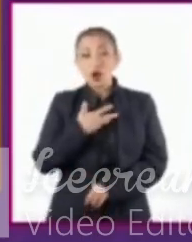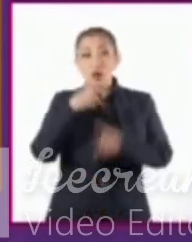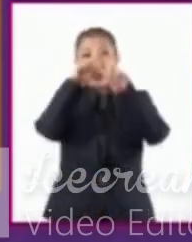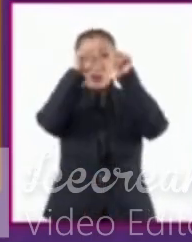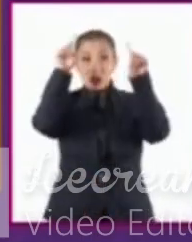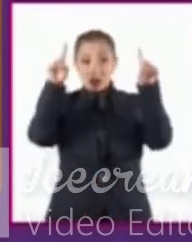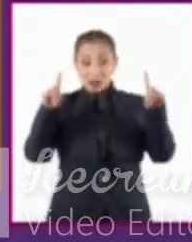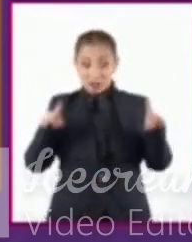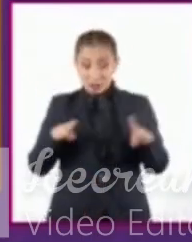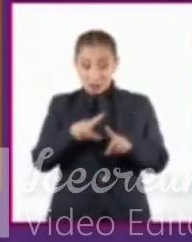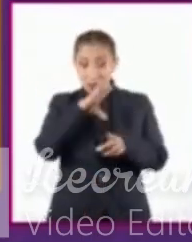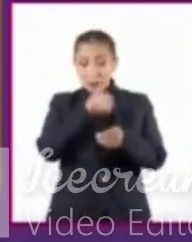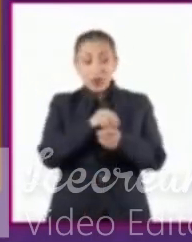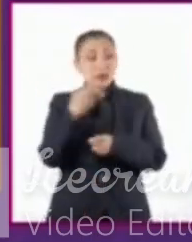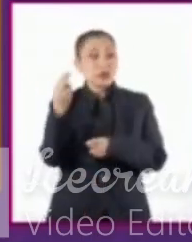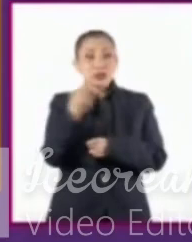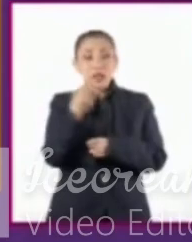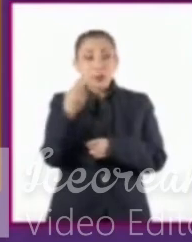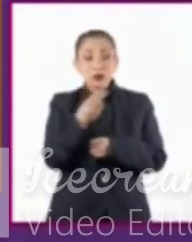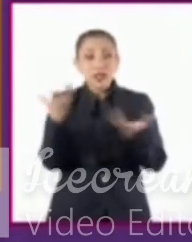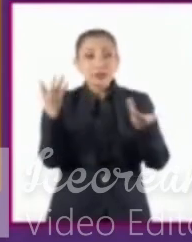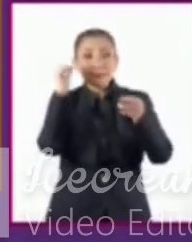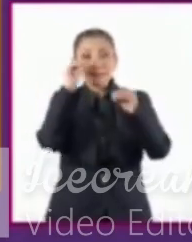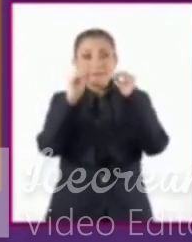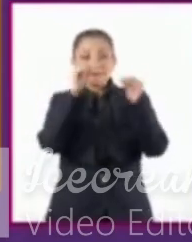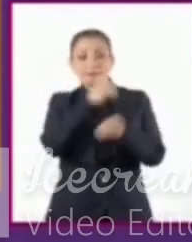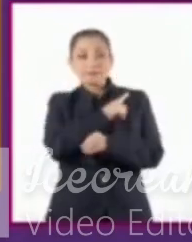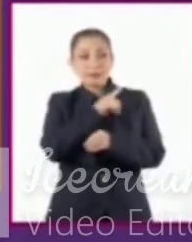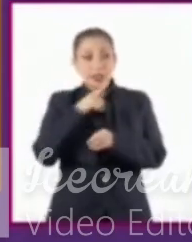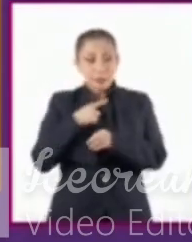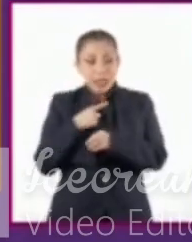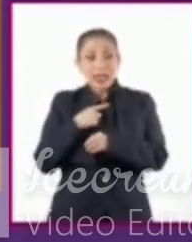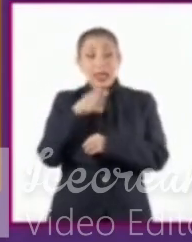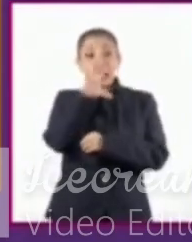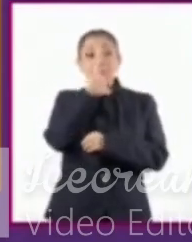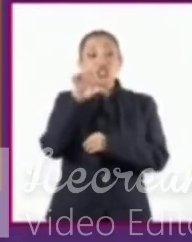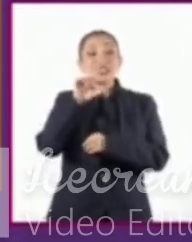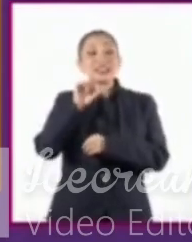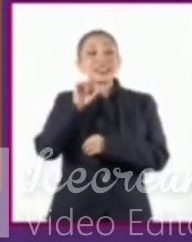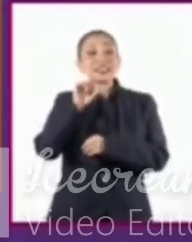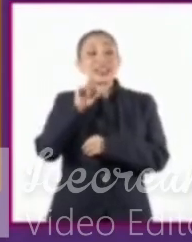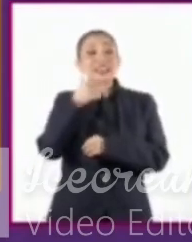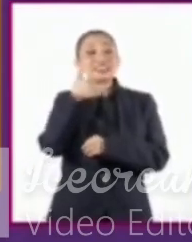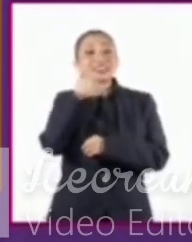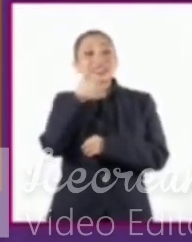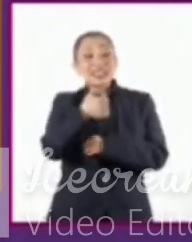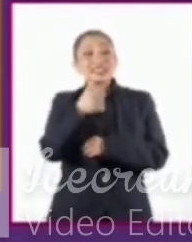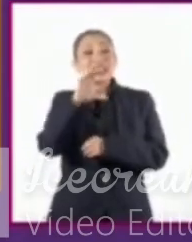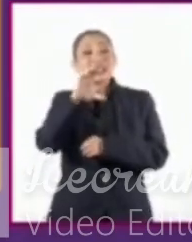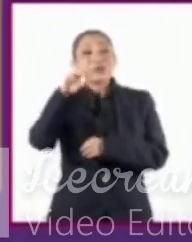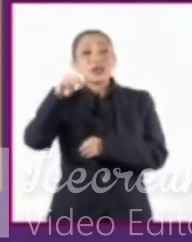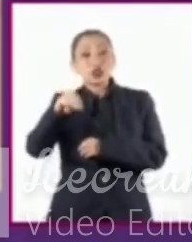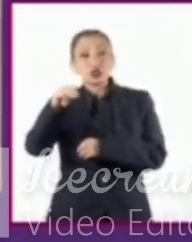tablero que necesitamos construir tendría que ser de 576 centímetros